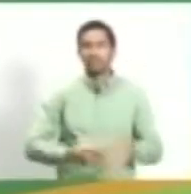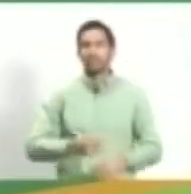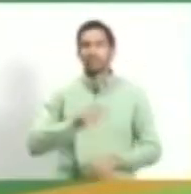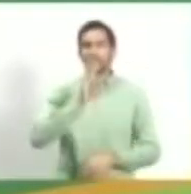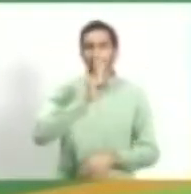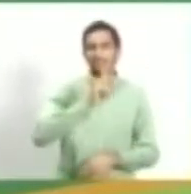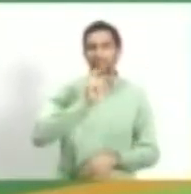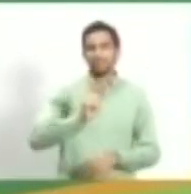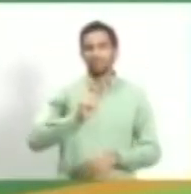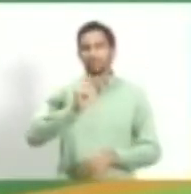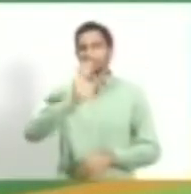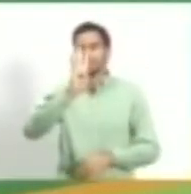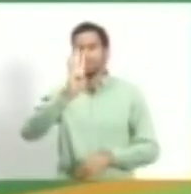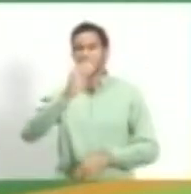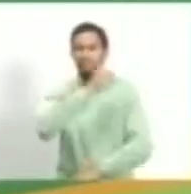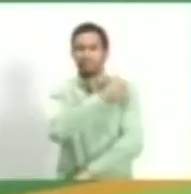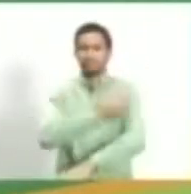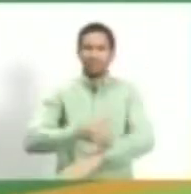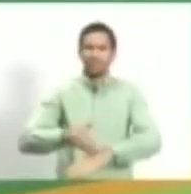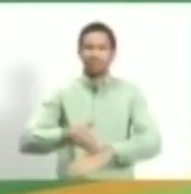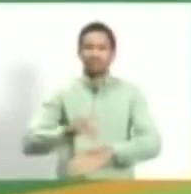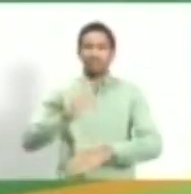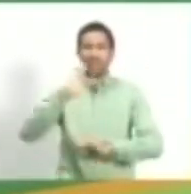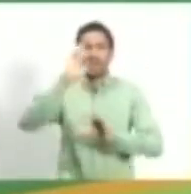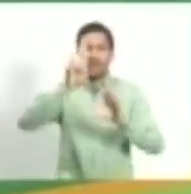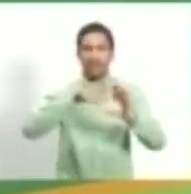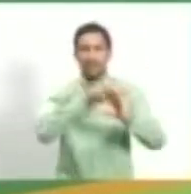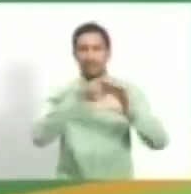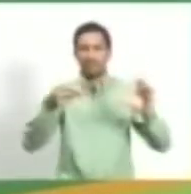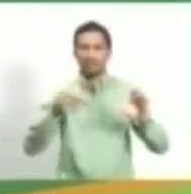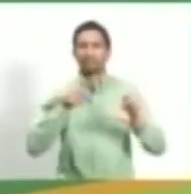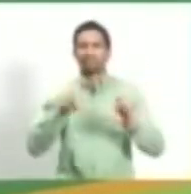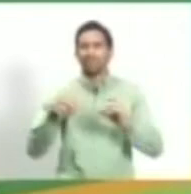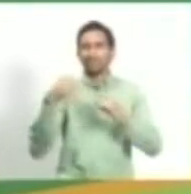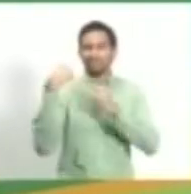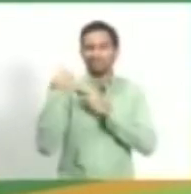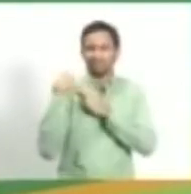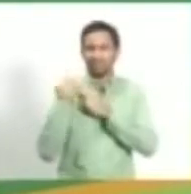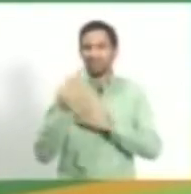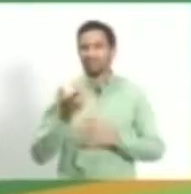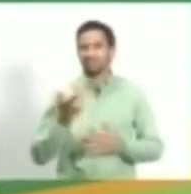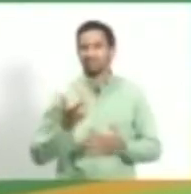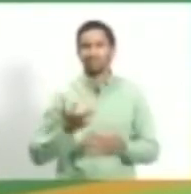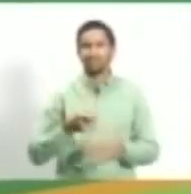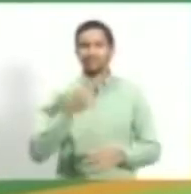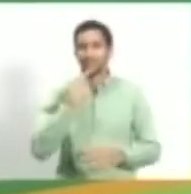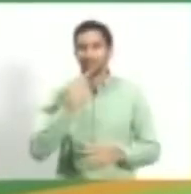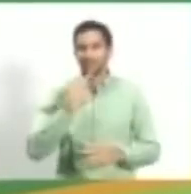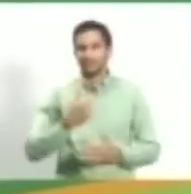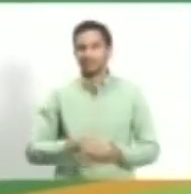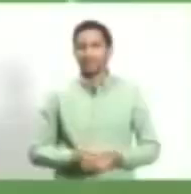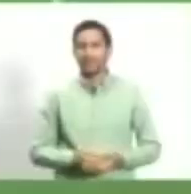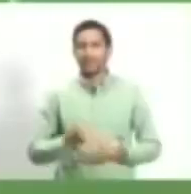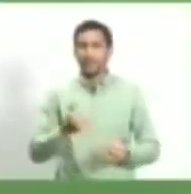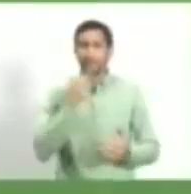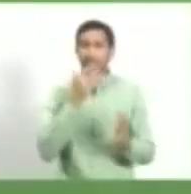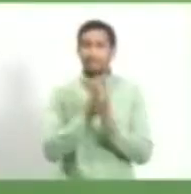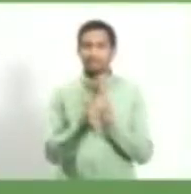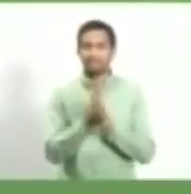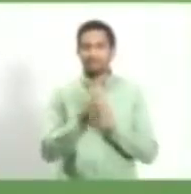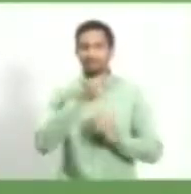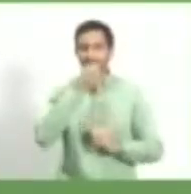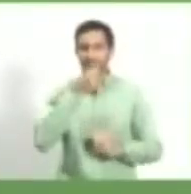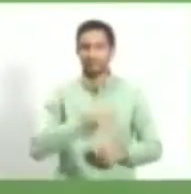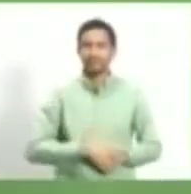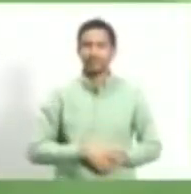de euros en concepto de responsabilidad pecuniaria. Más noticias a continuación. Junior consiguió